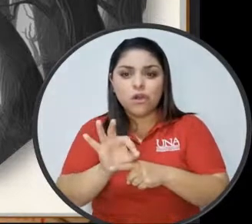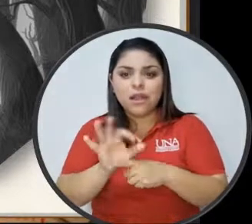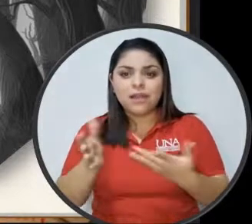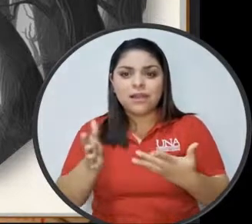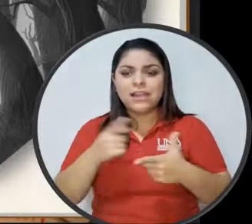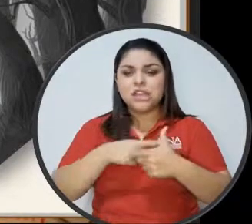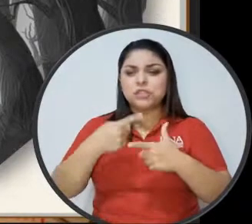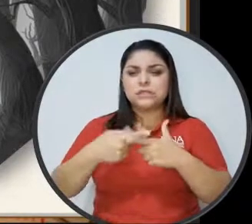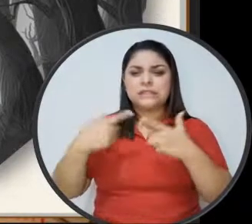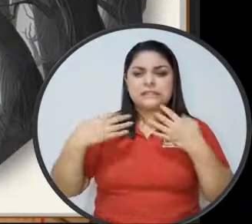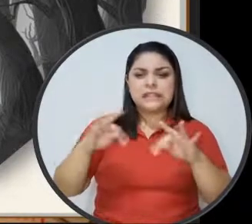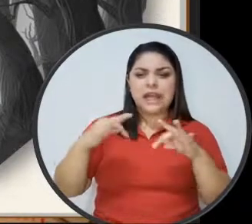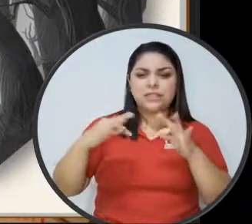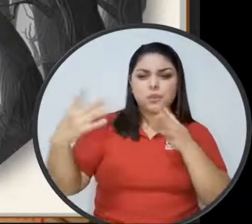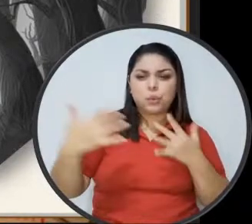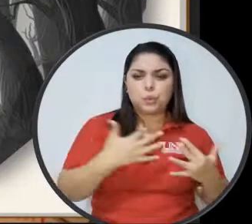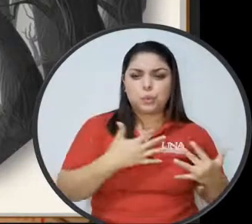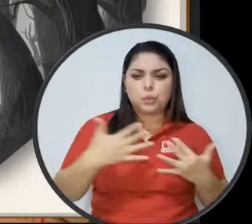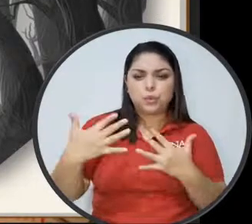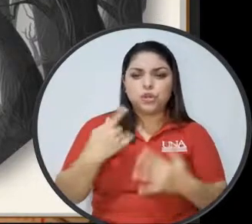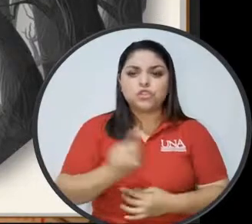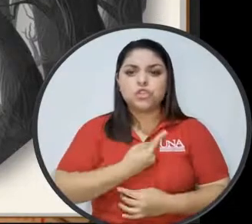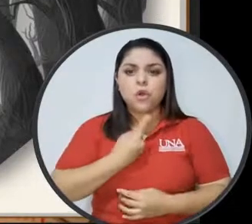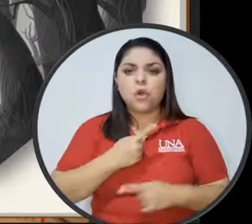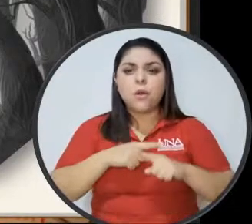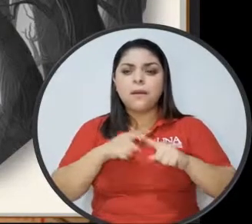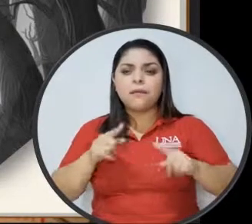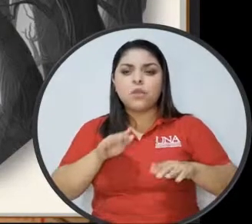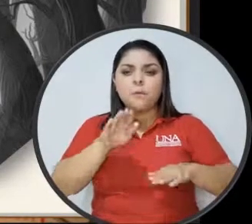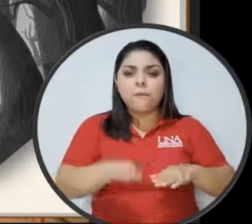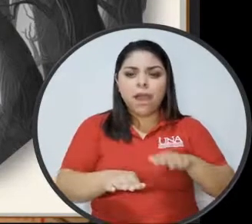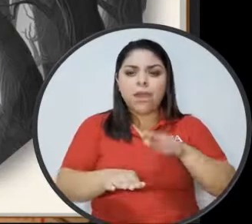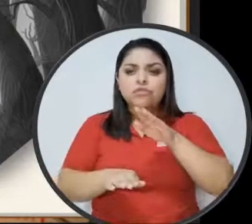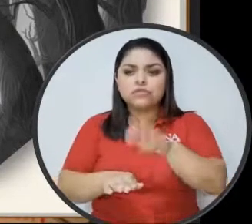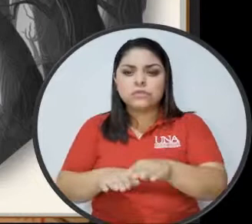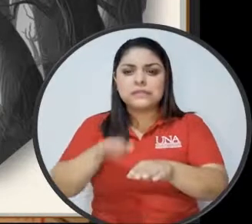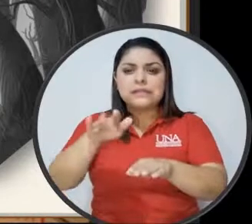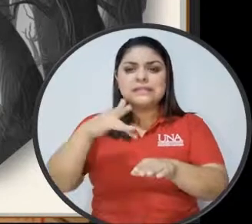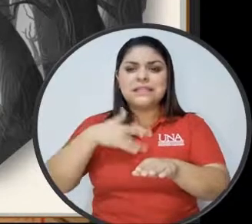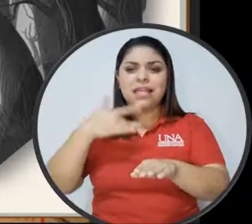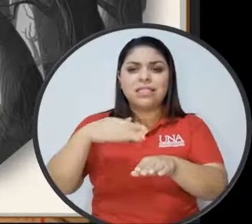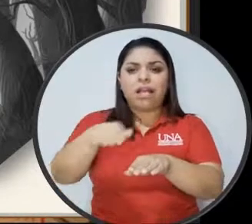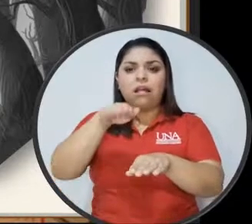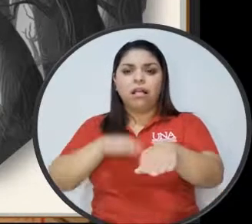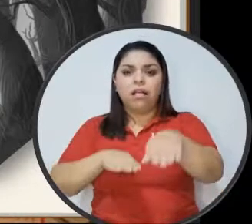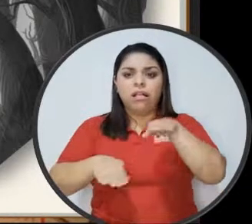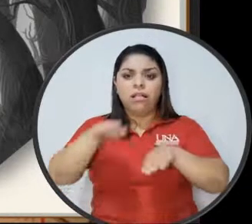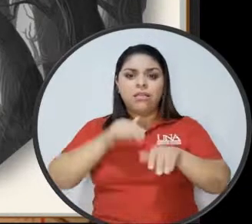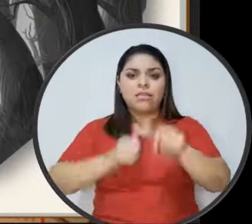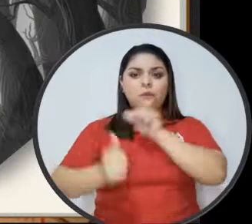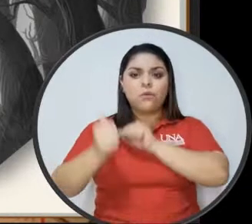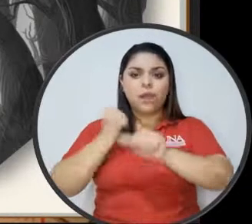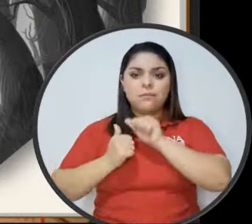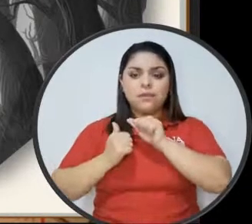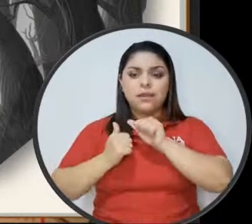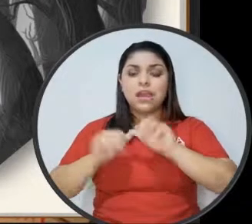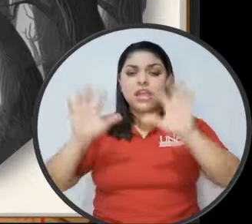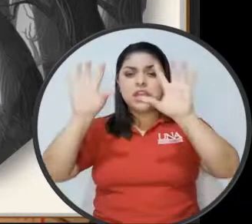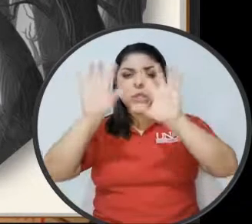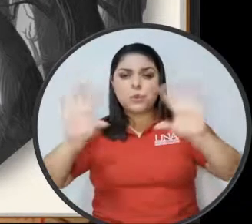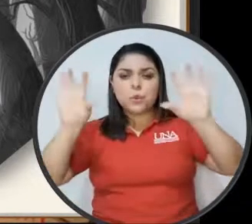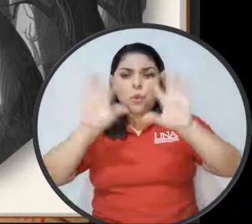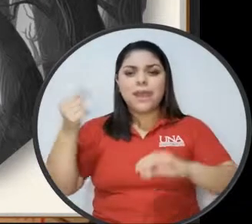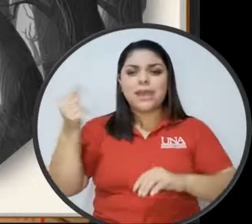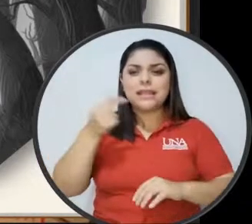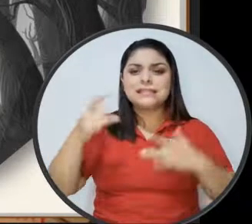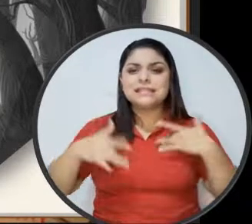Así que intentó luchar solo, pero a cada paso que daba, sentía que se devolvía dos. Y cuando la nube gris pasó, se